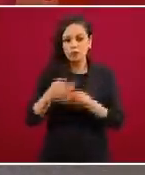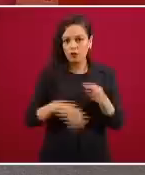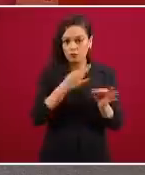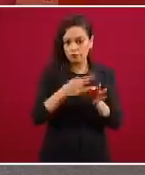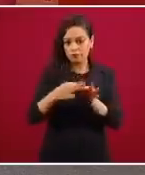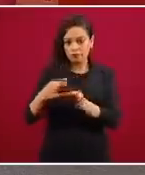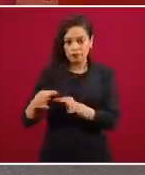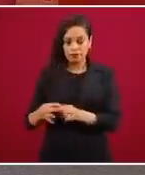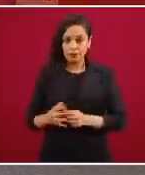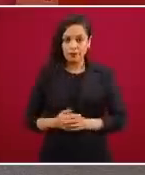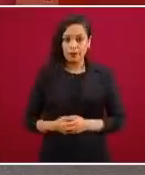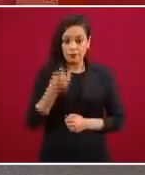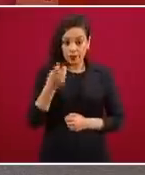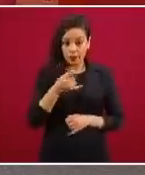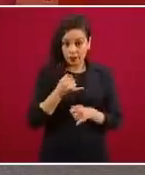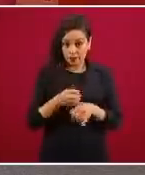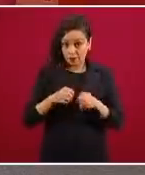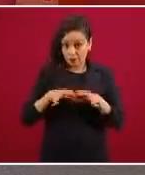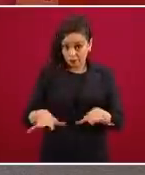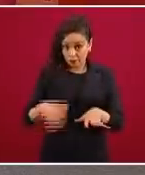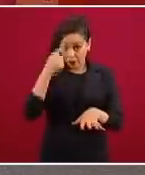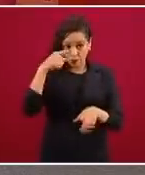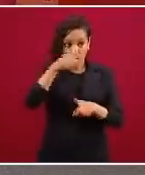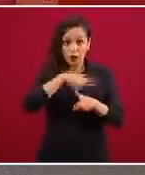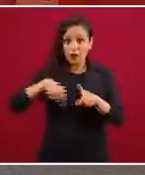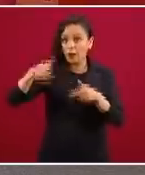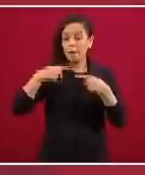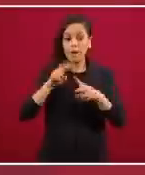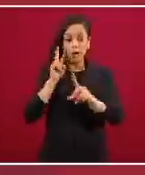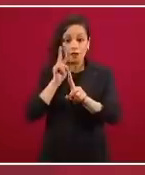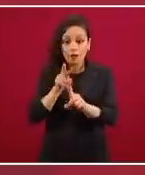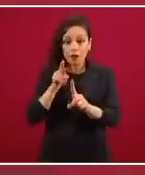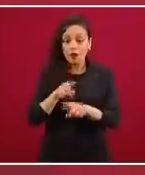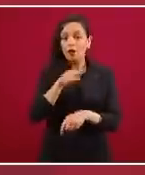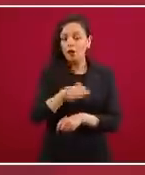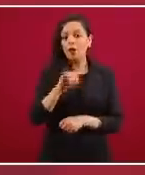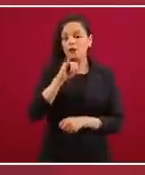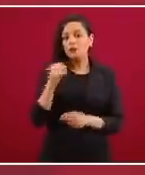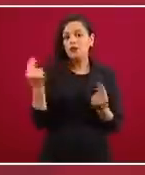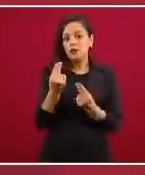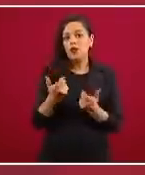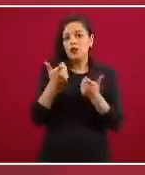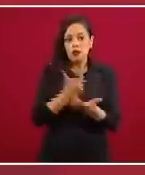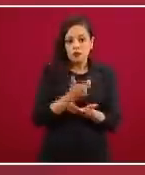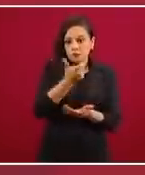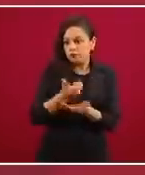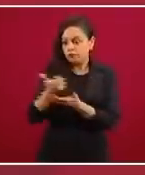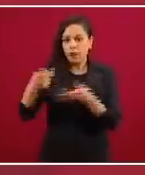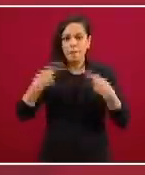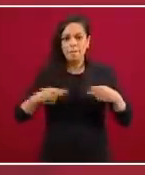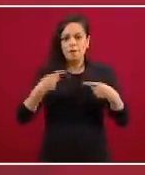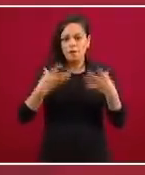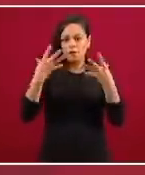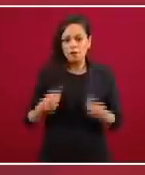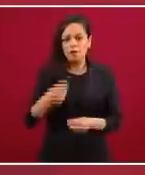cuesta. Generar esta información cuesta, porque son los salarios de los profesionales que, además de atender a los pacientes, hacen ese